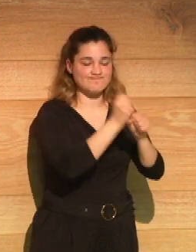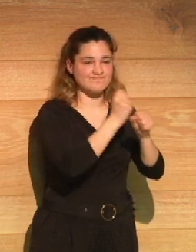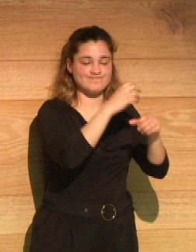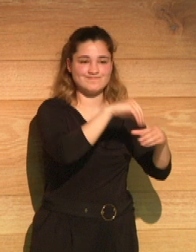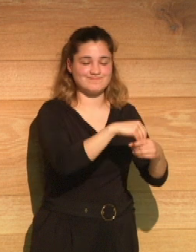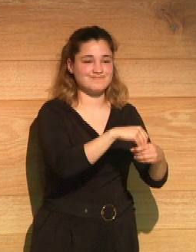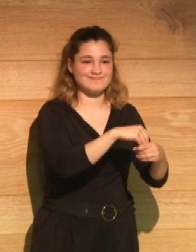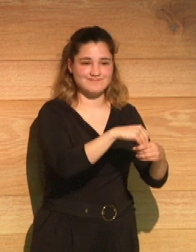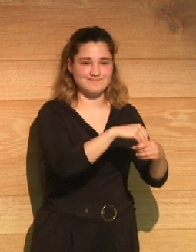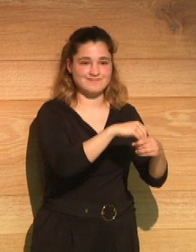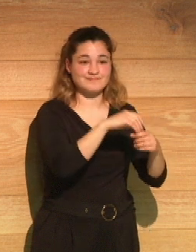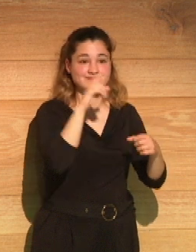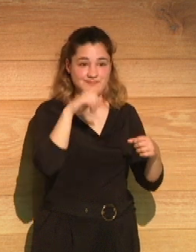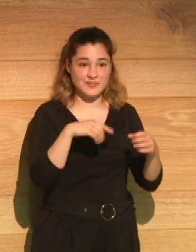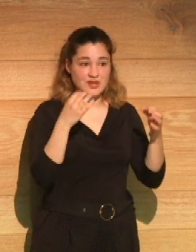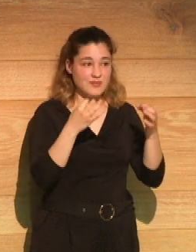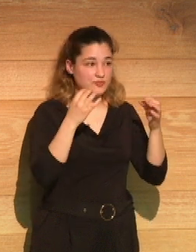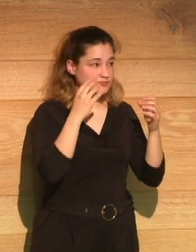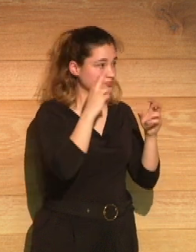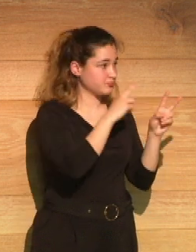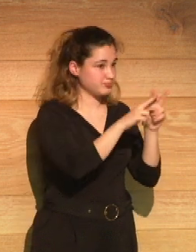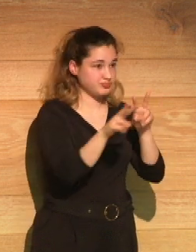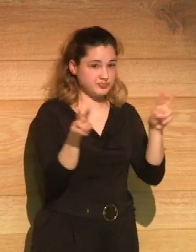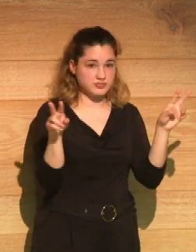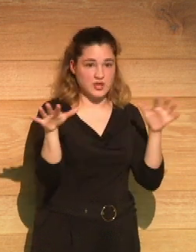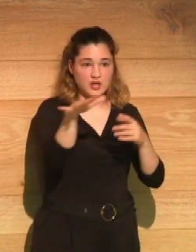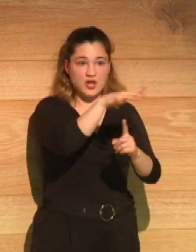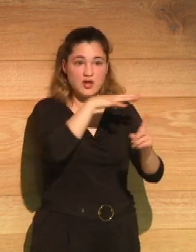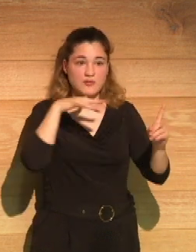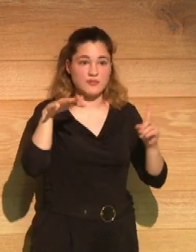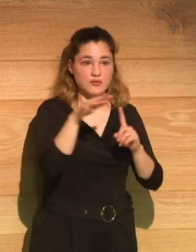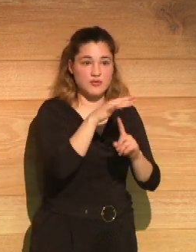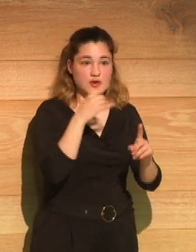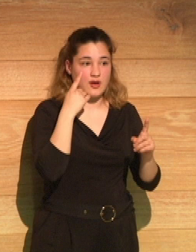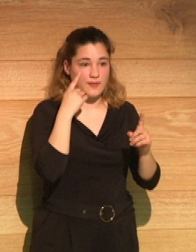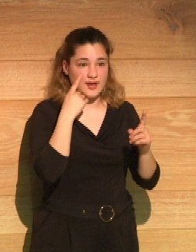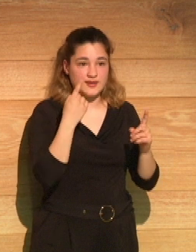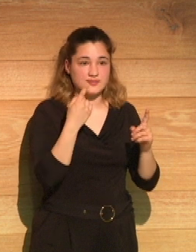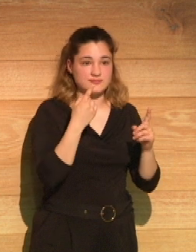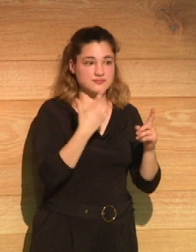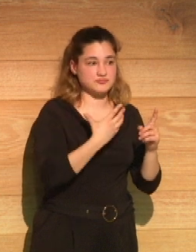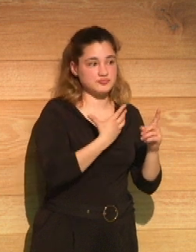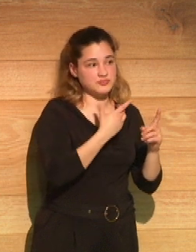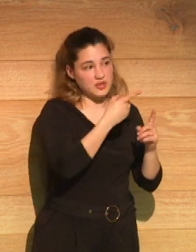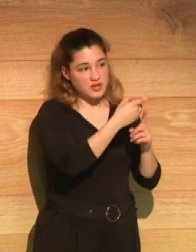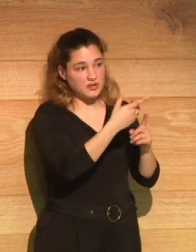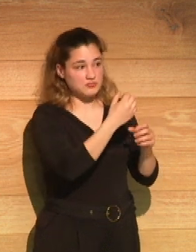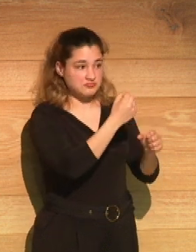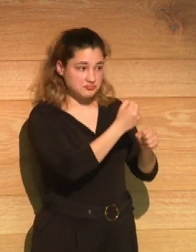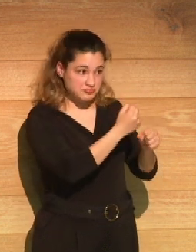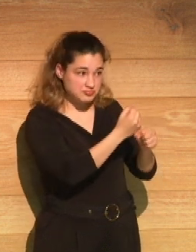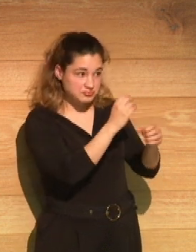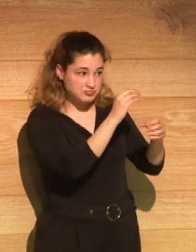debemos mirar a nuestro alrededor y poder identificar posibles sinergias,